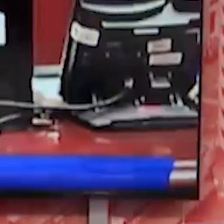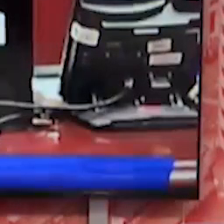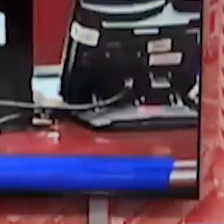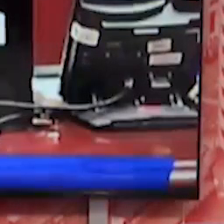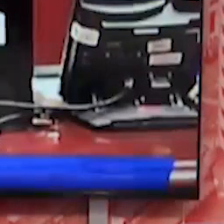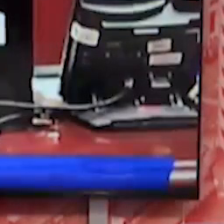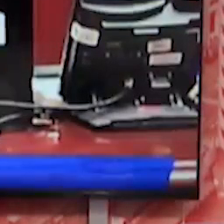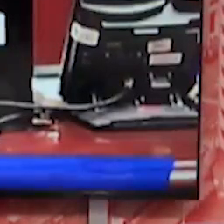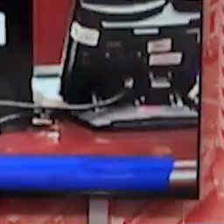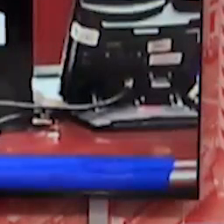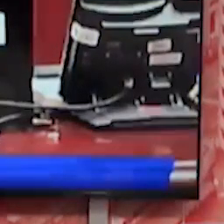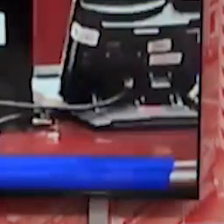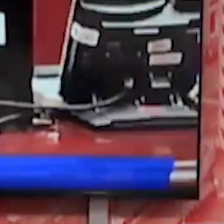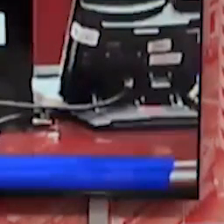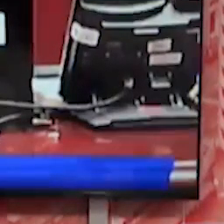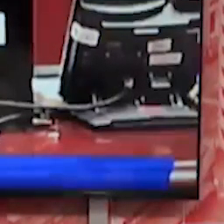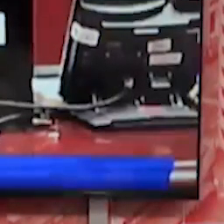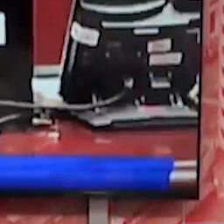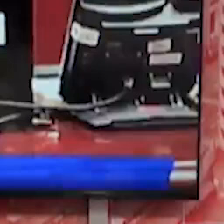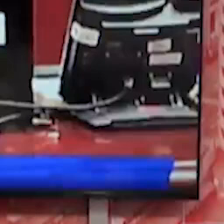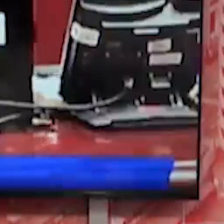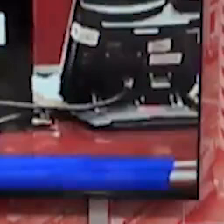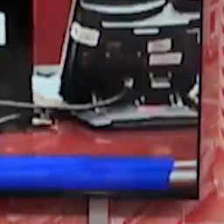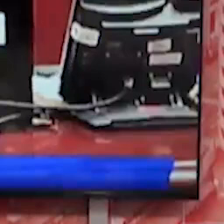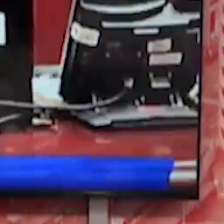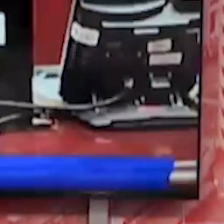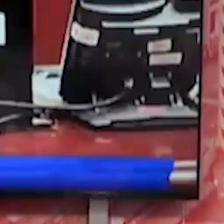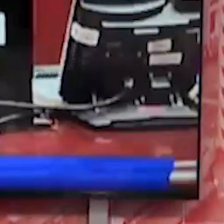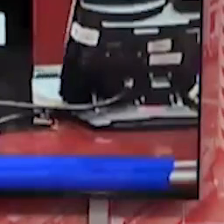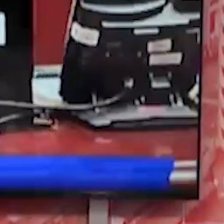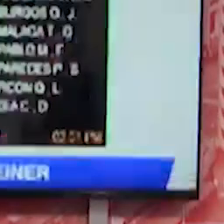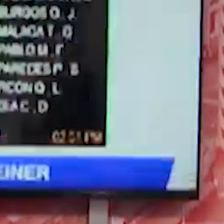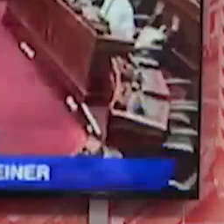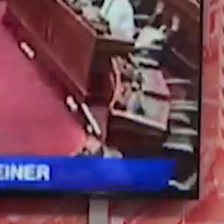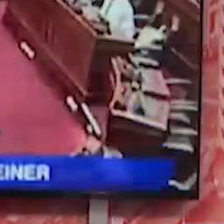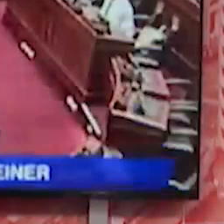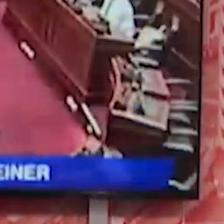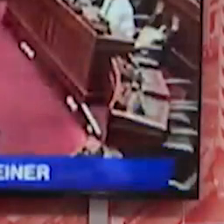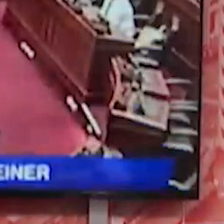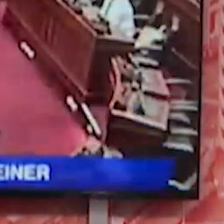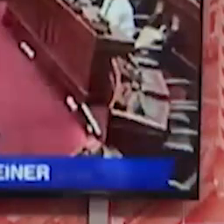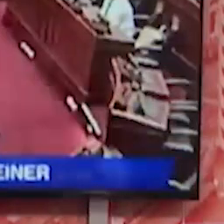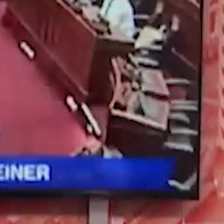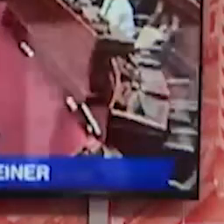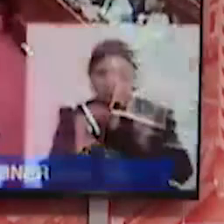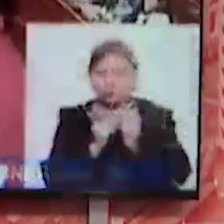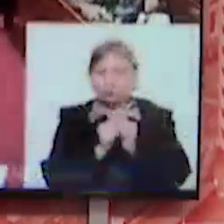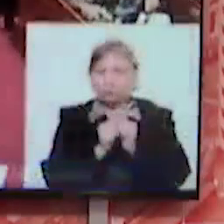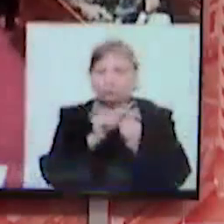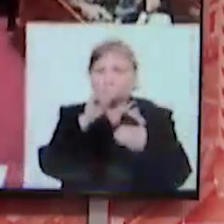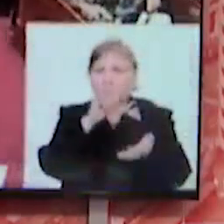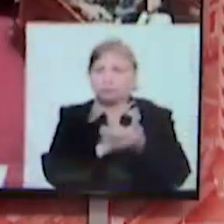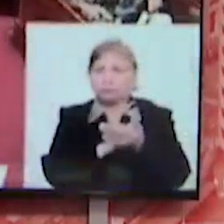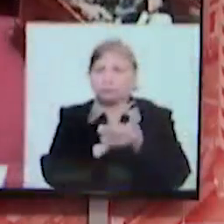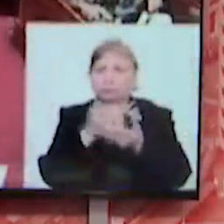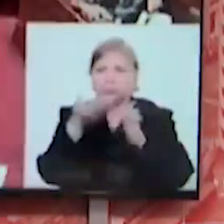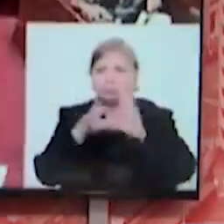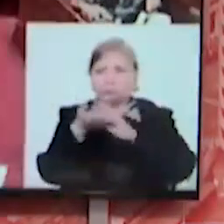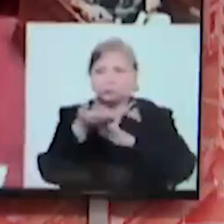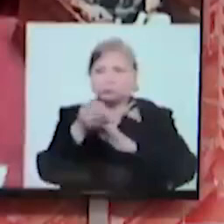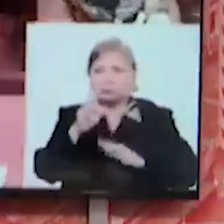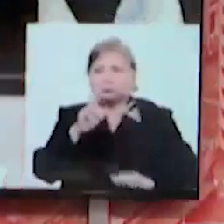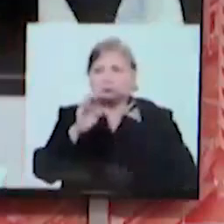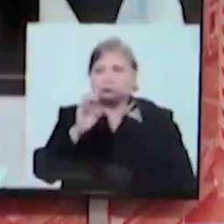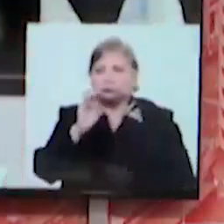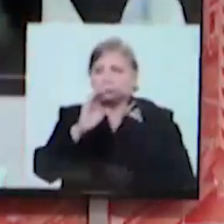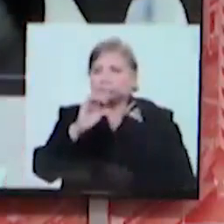Congreso, fue este leguleyo denominado abogado que defiende los intereses de Pedro